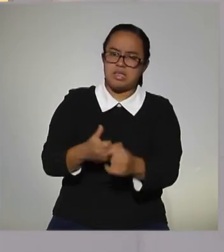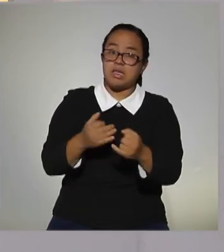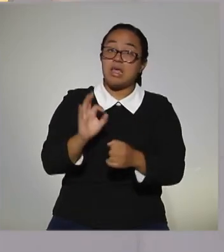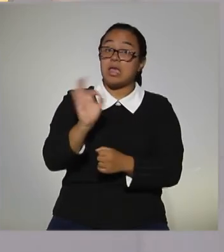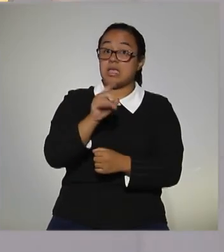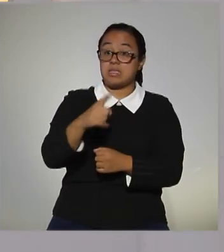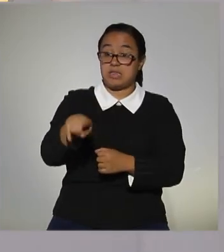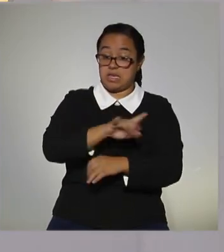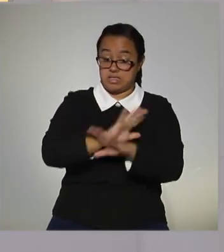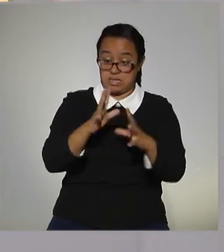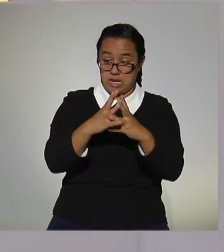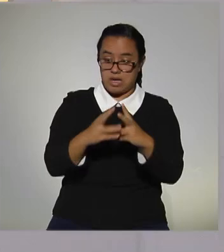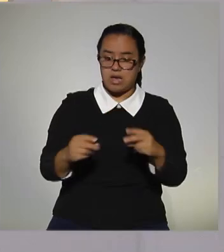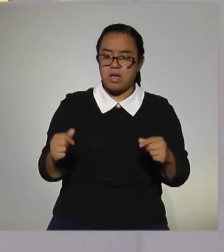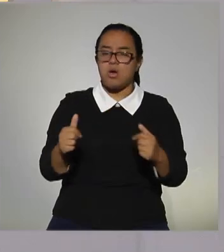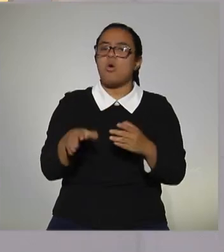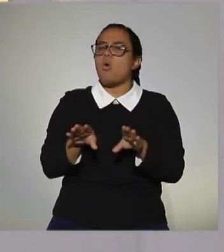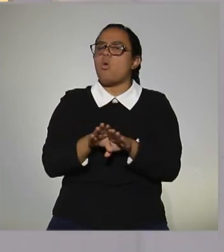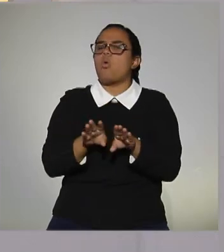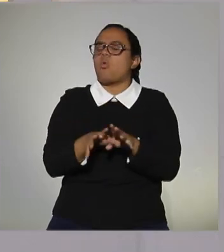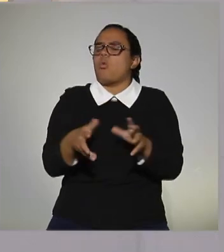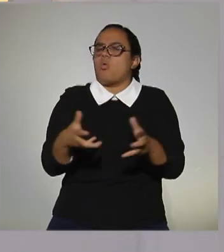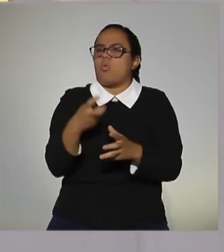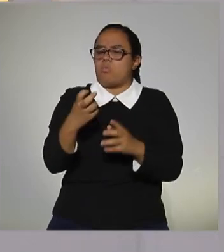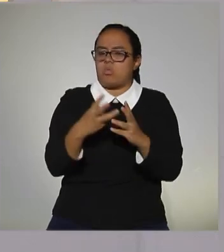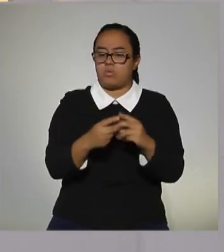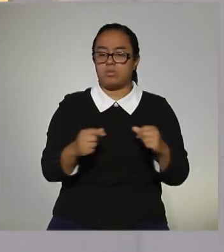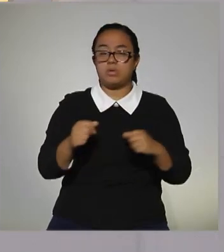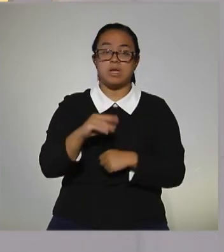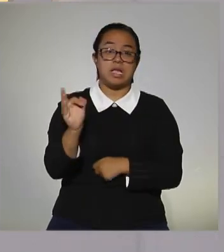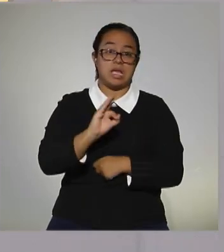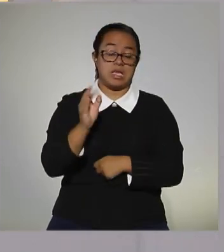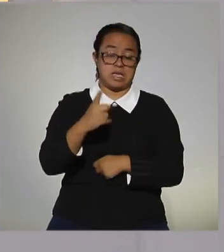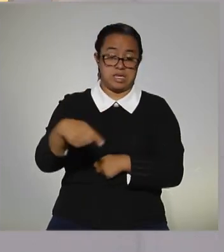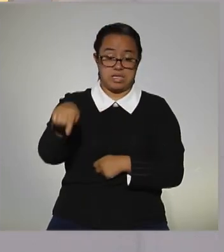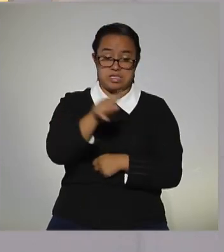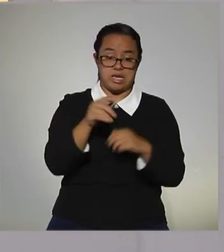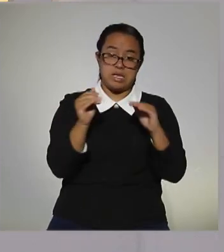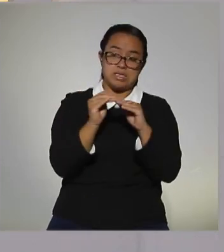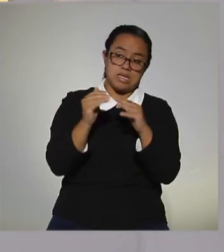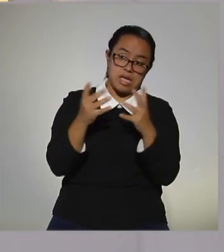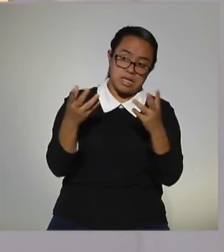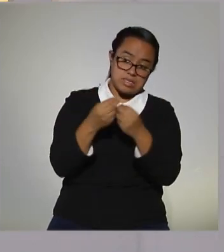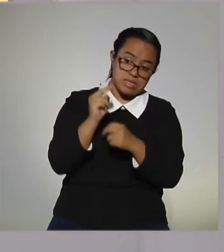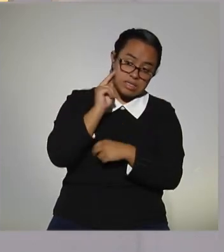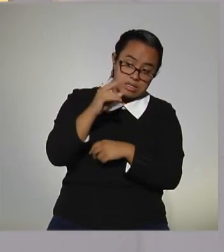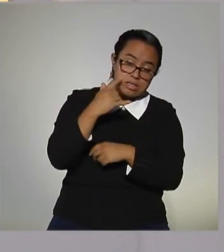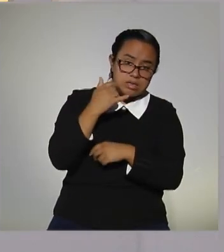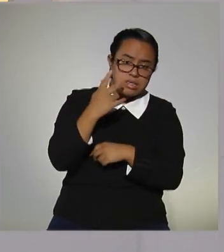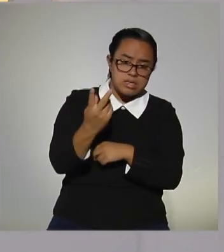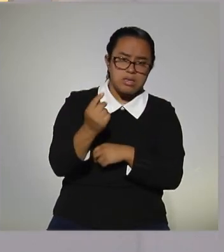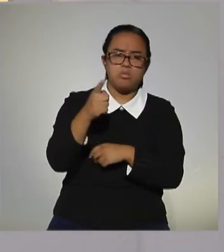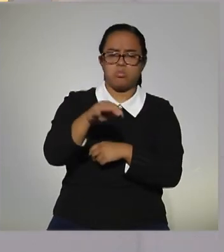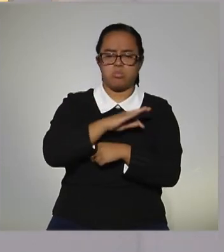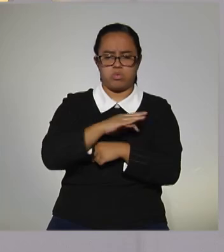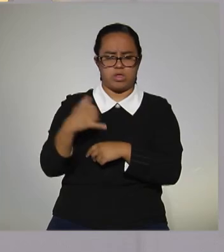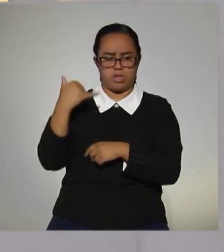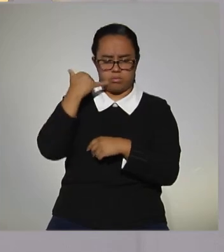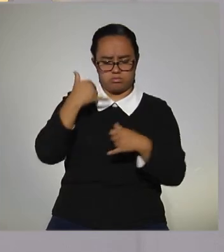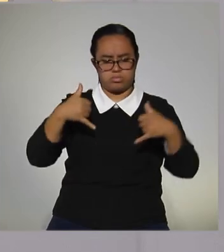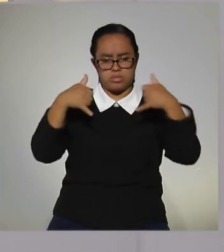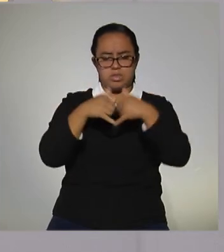cómo lo lograron. Y también si está en su casa viéndonos a través de la pantalla de su televisor, puede tomar el teléfono y marcar